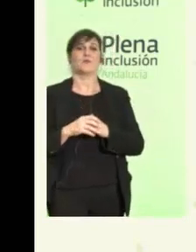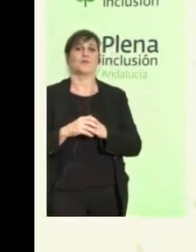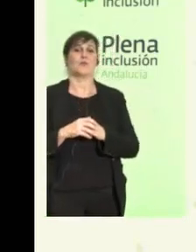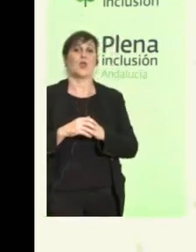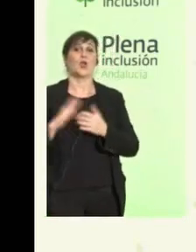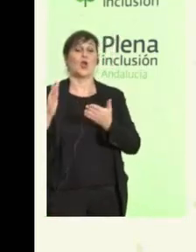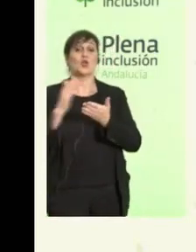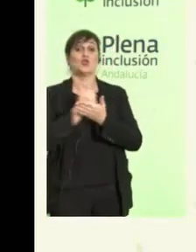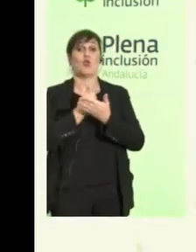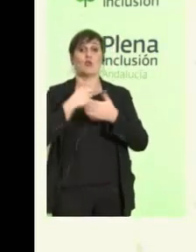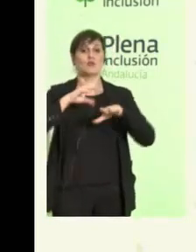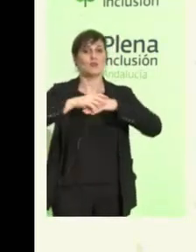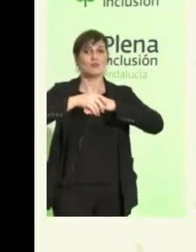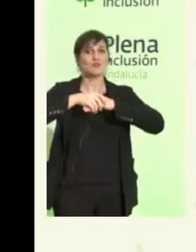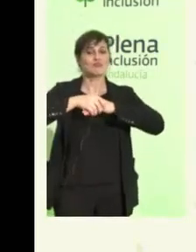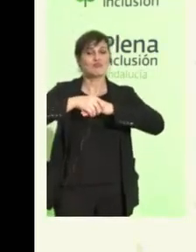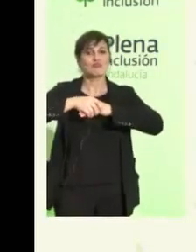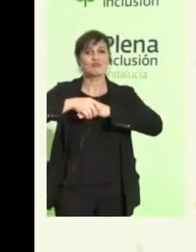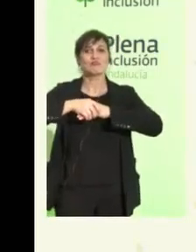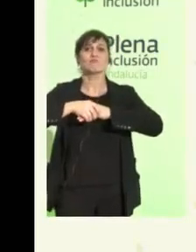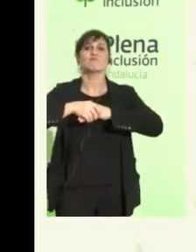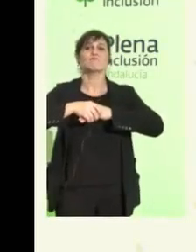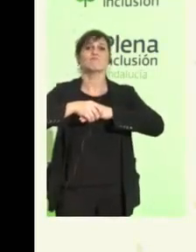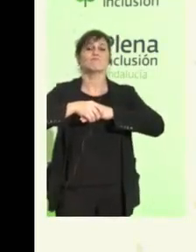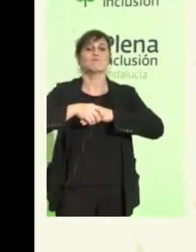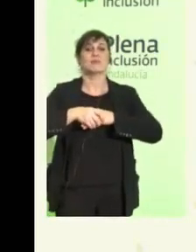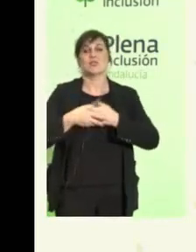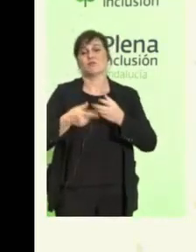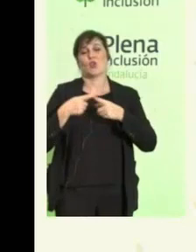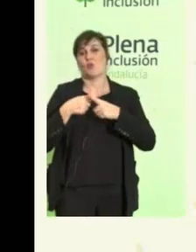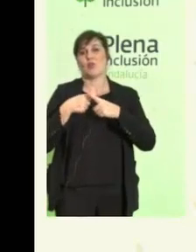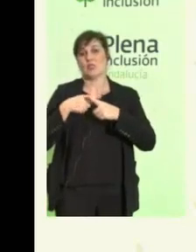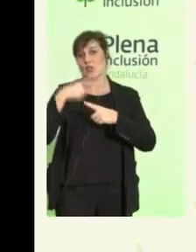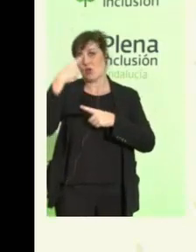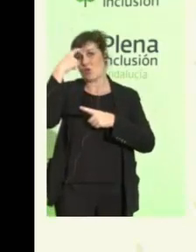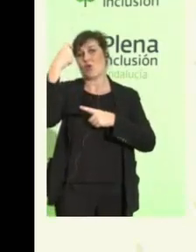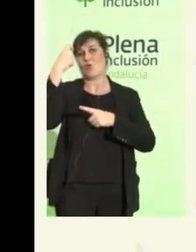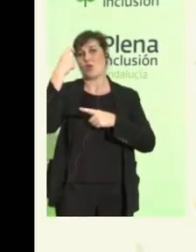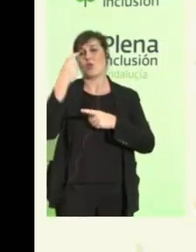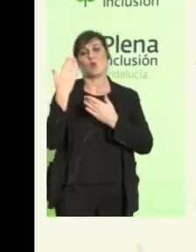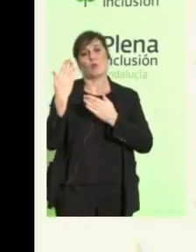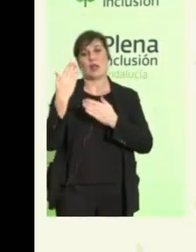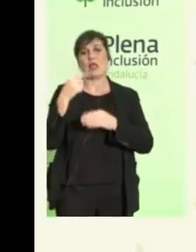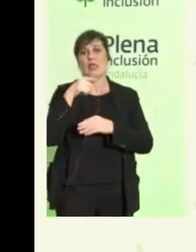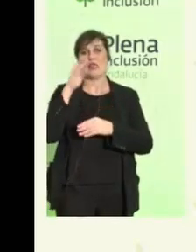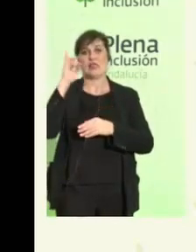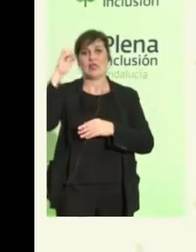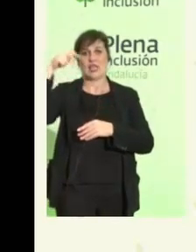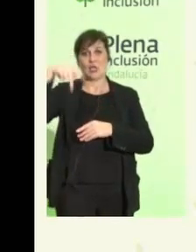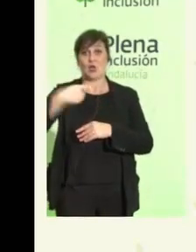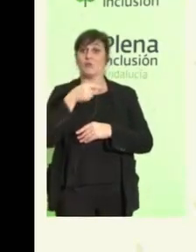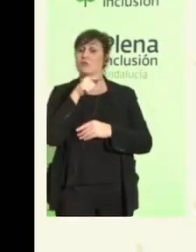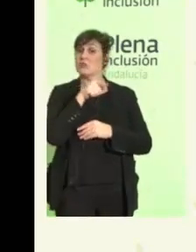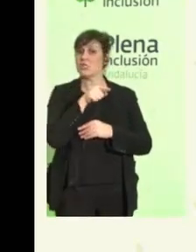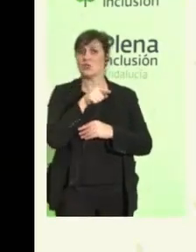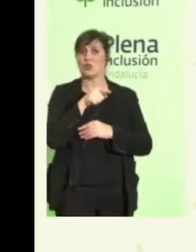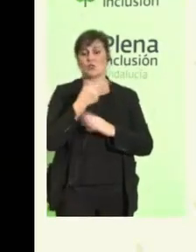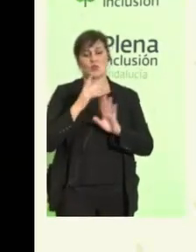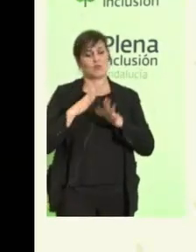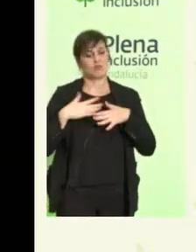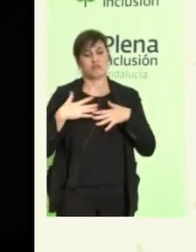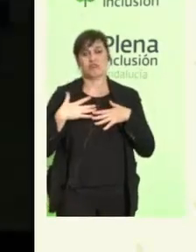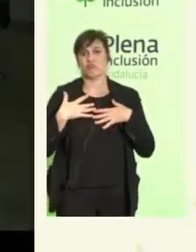todos se cogieron de las manos y compartieron su recuerdo y su homenaje a Tyrone. Algo que realmente fue